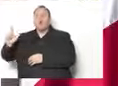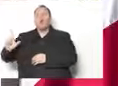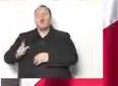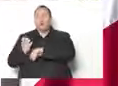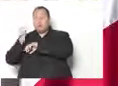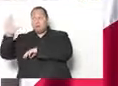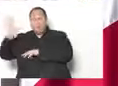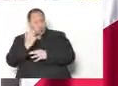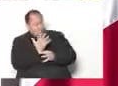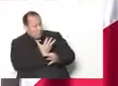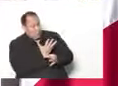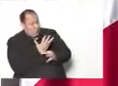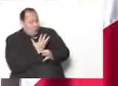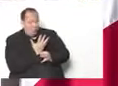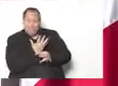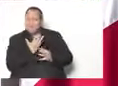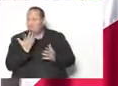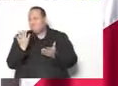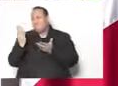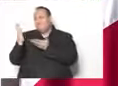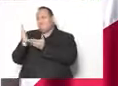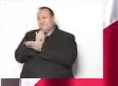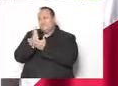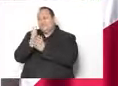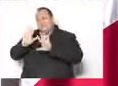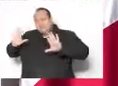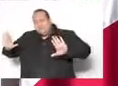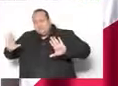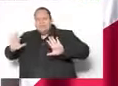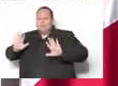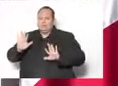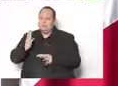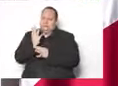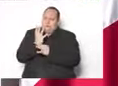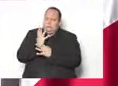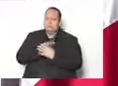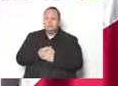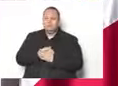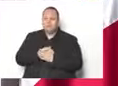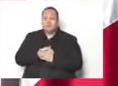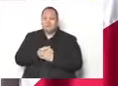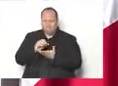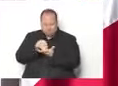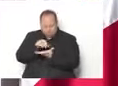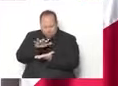del estado que usted atinadamente representa. Las